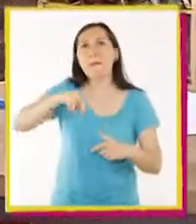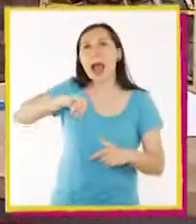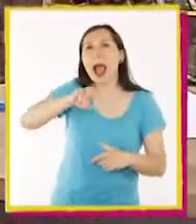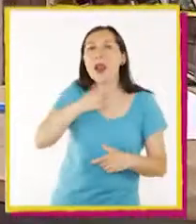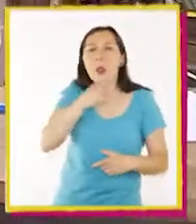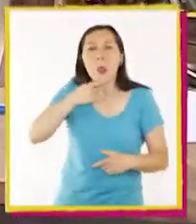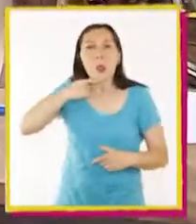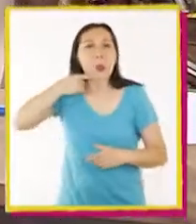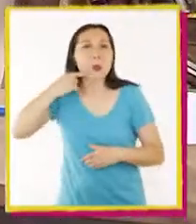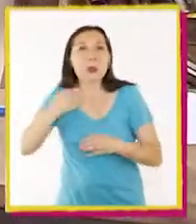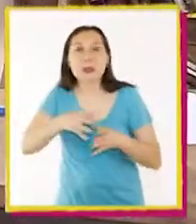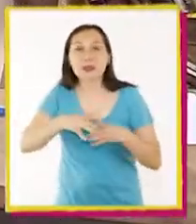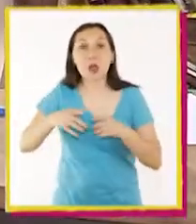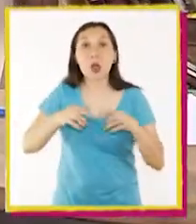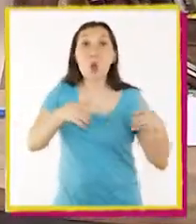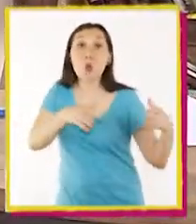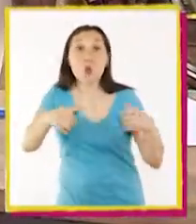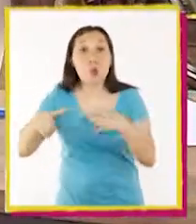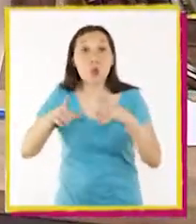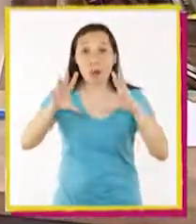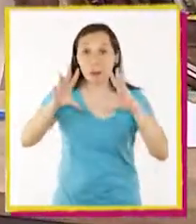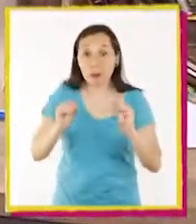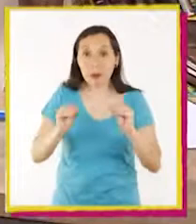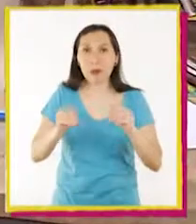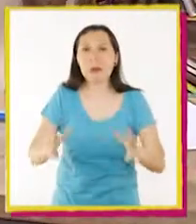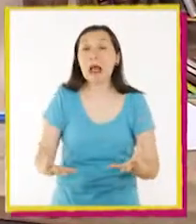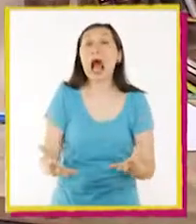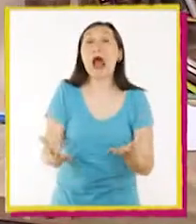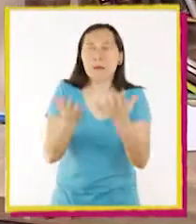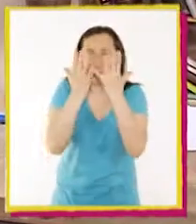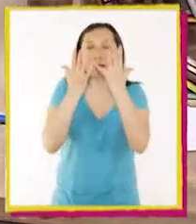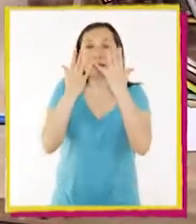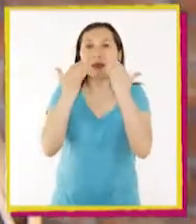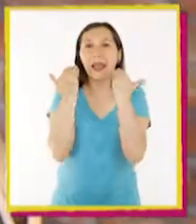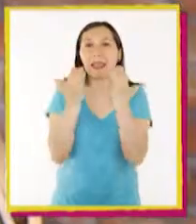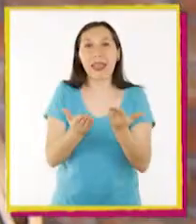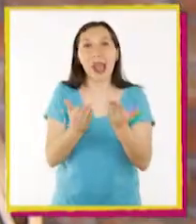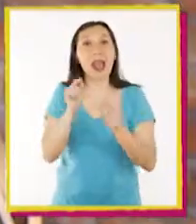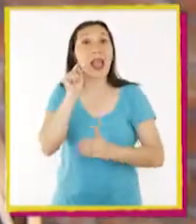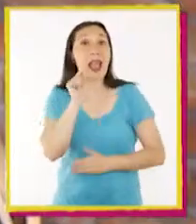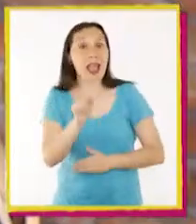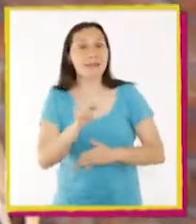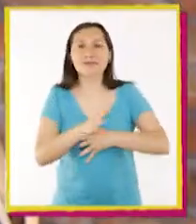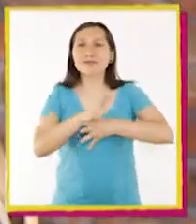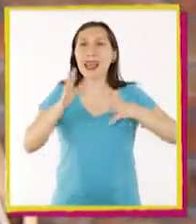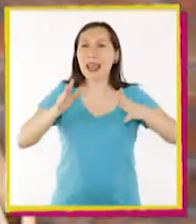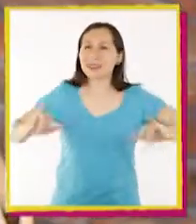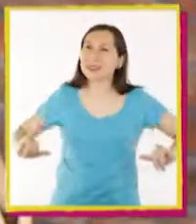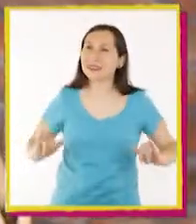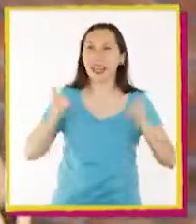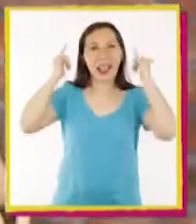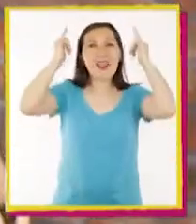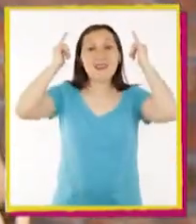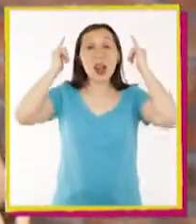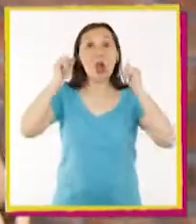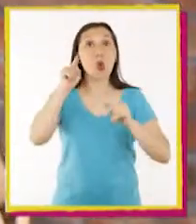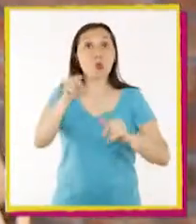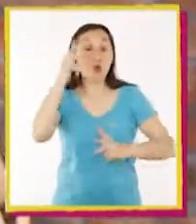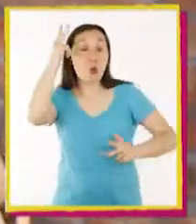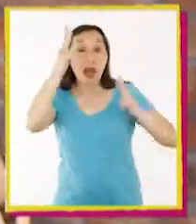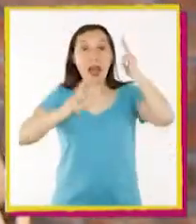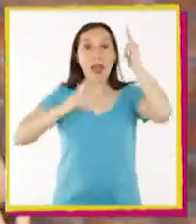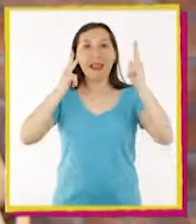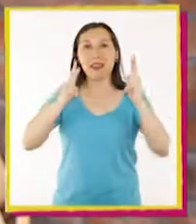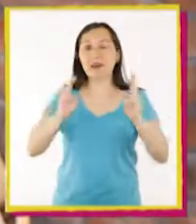manjar. Las velas apagarás y un tortazo recibirás. Será una gran celebración y